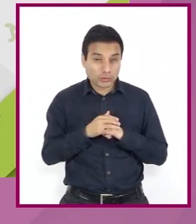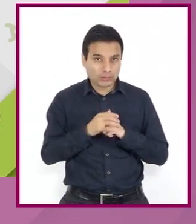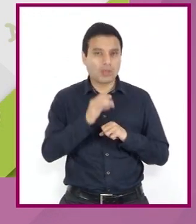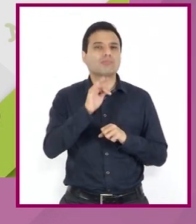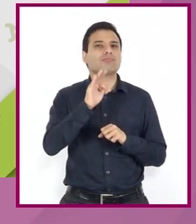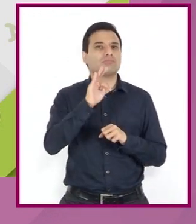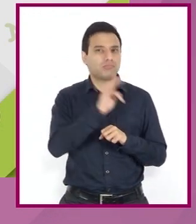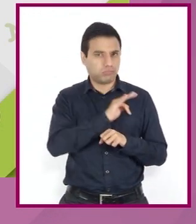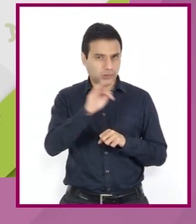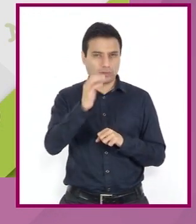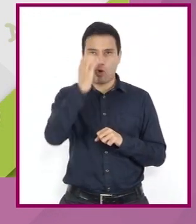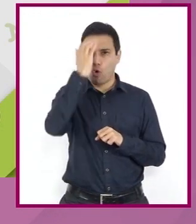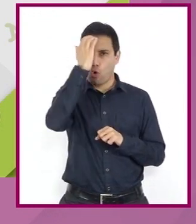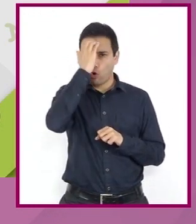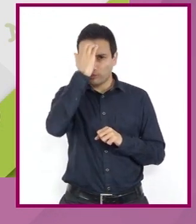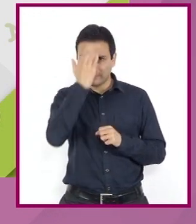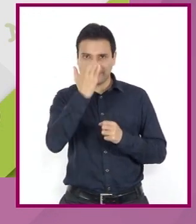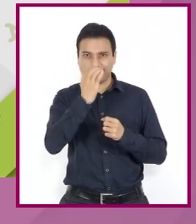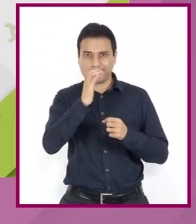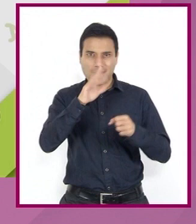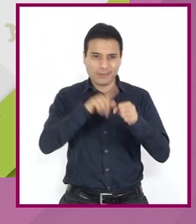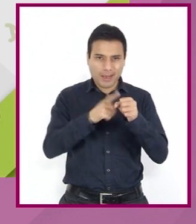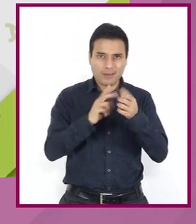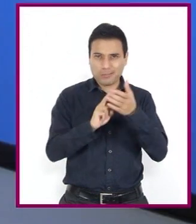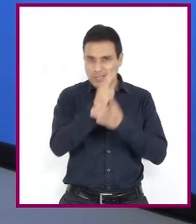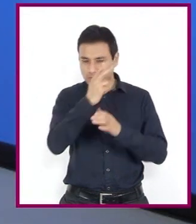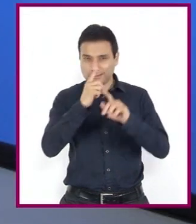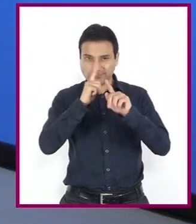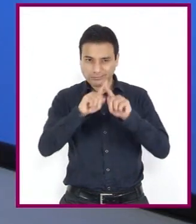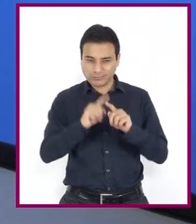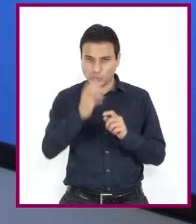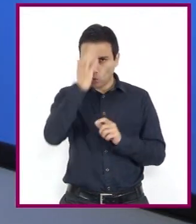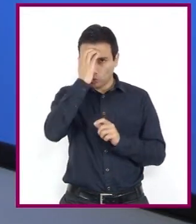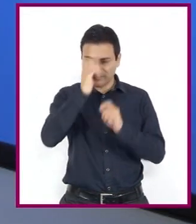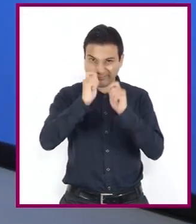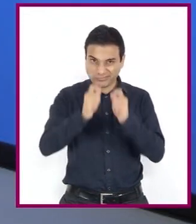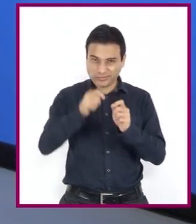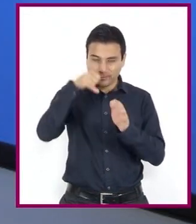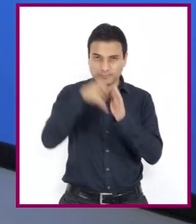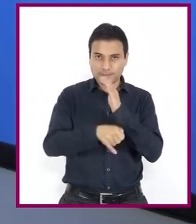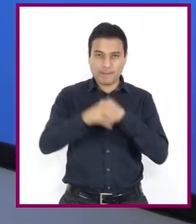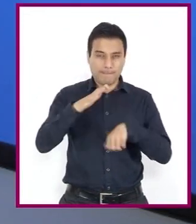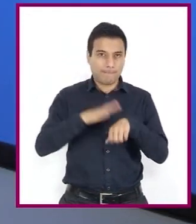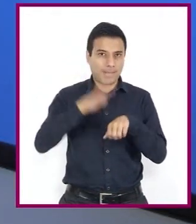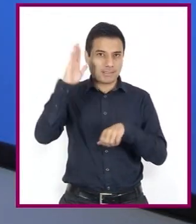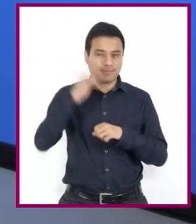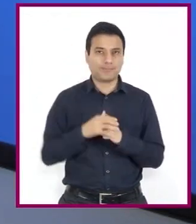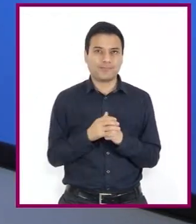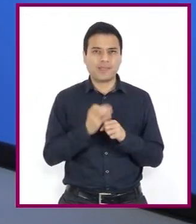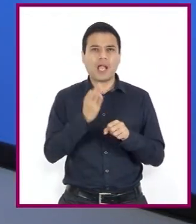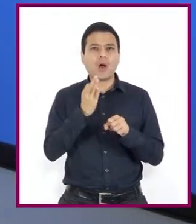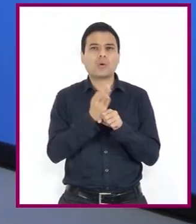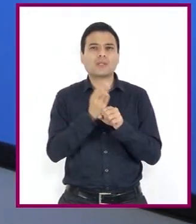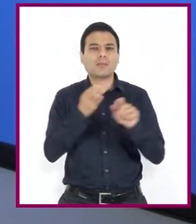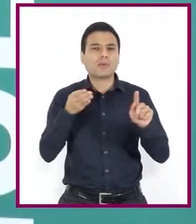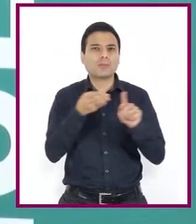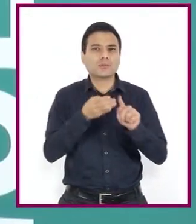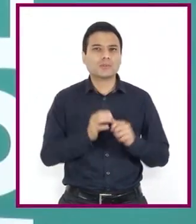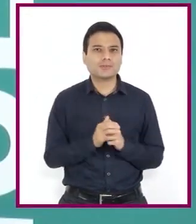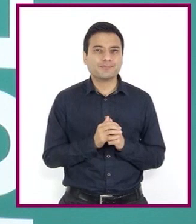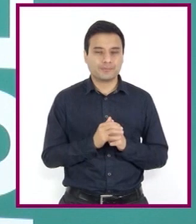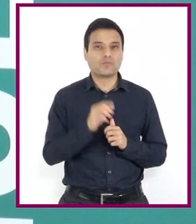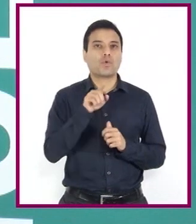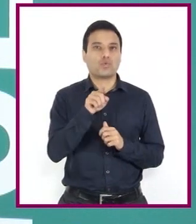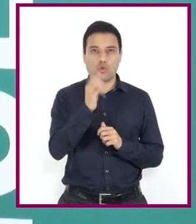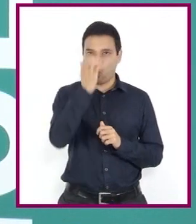en el conocimiento de los seres vivos. Y para ello nos enfocaremos en el propósito